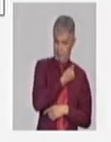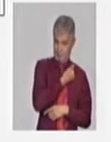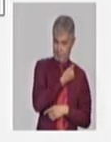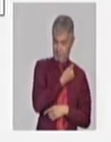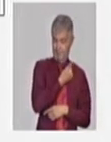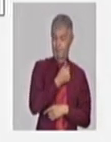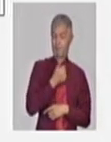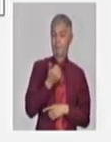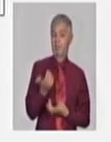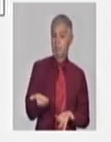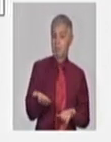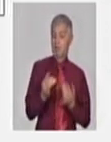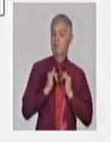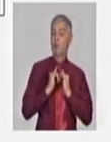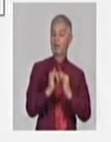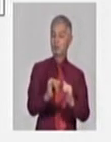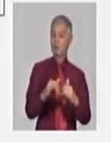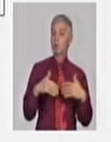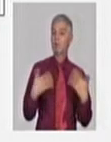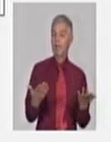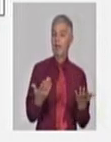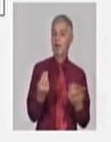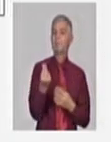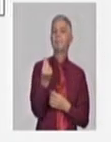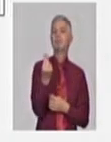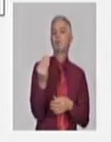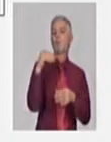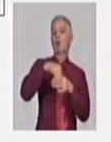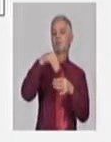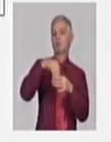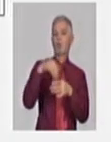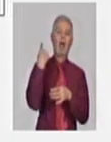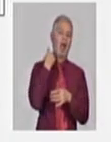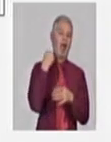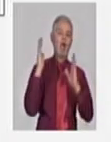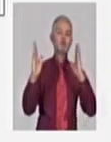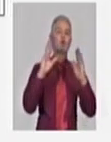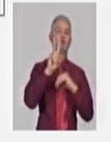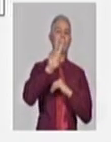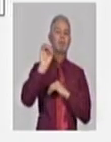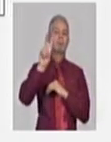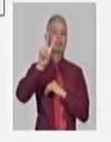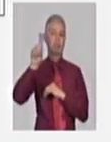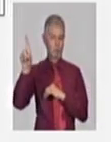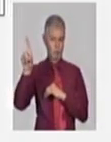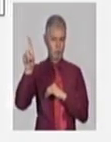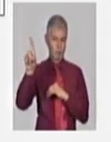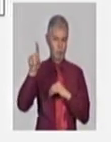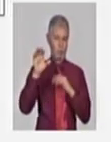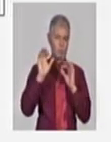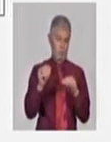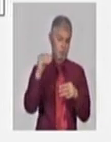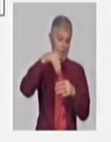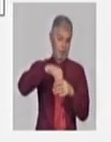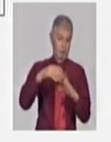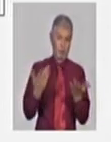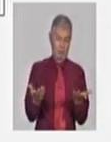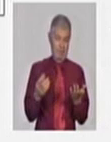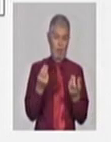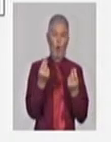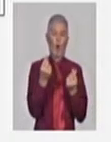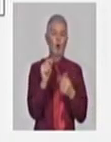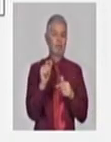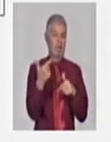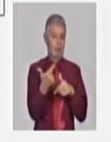se estará dando información sobre el presupuesto del 2021 en ambiente de ordenamiento es decir devaluado